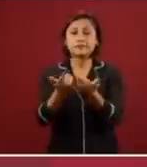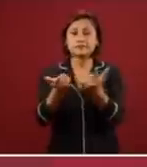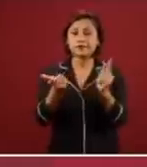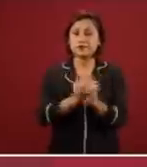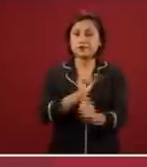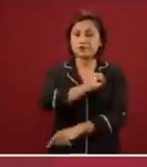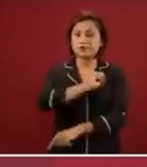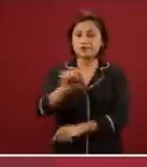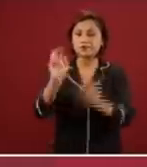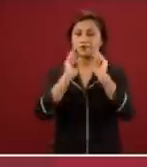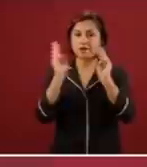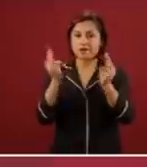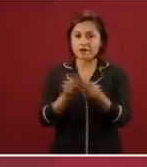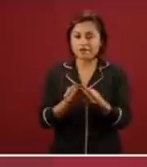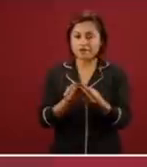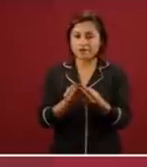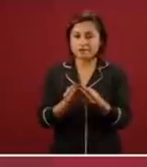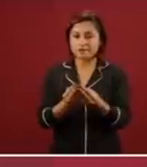Entonces,